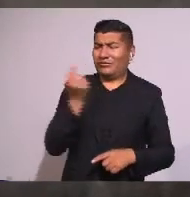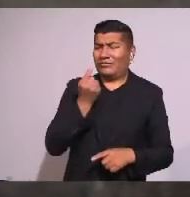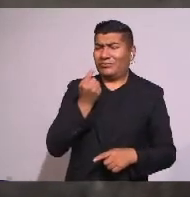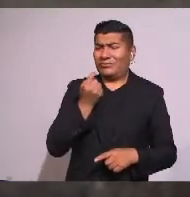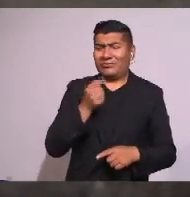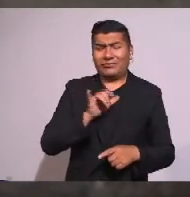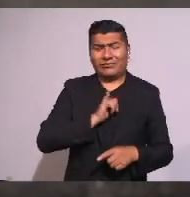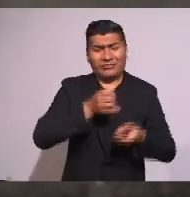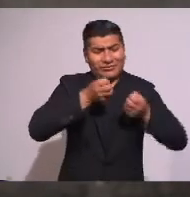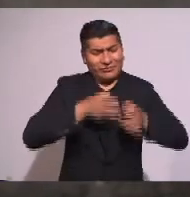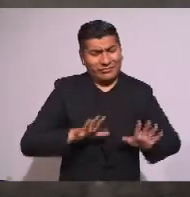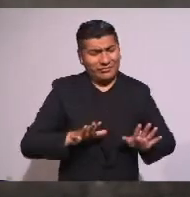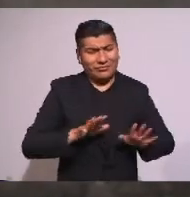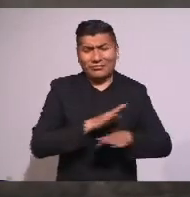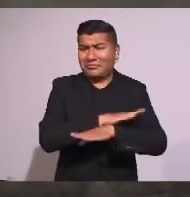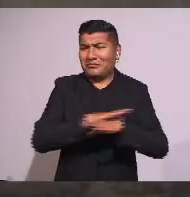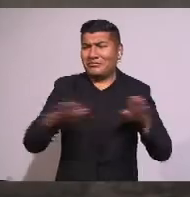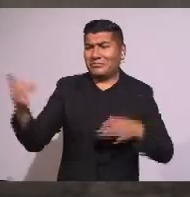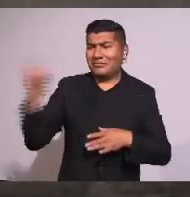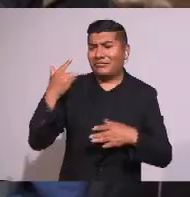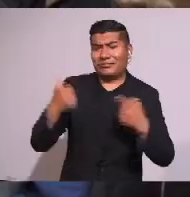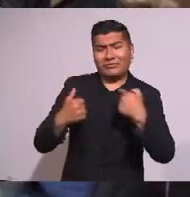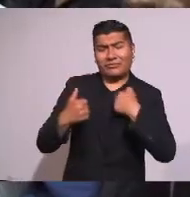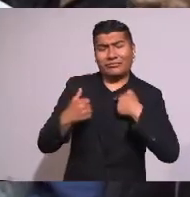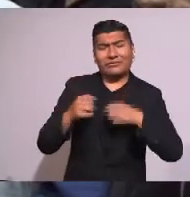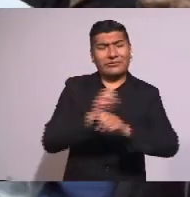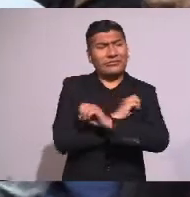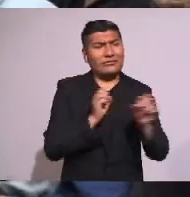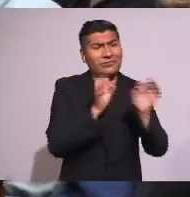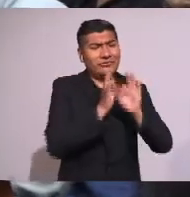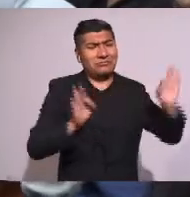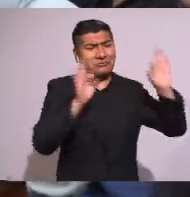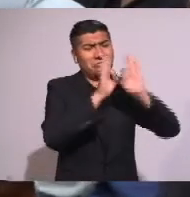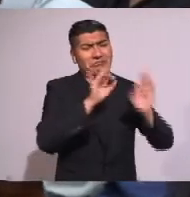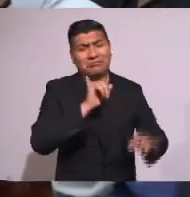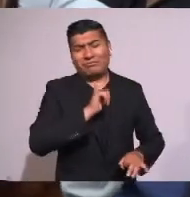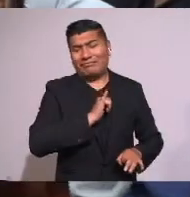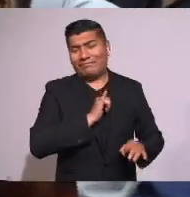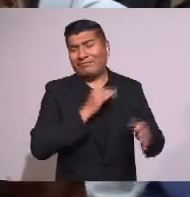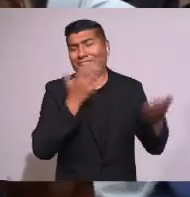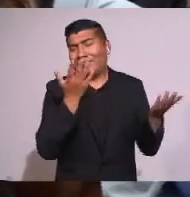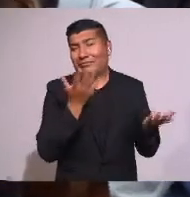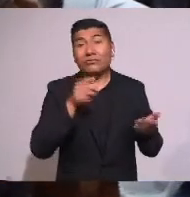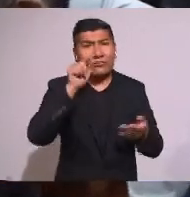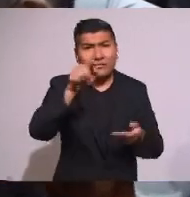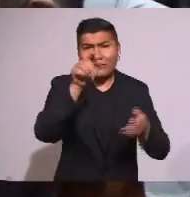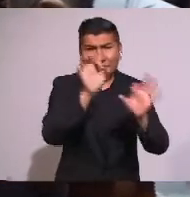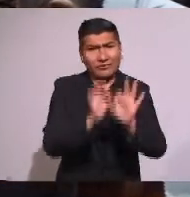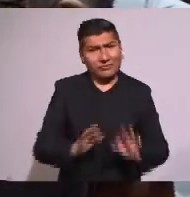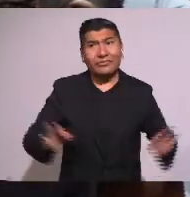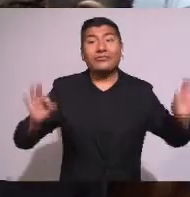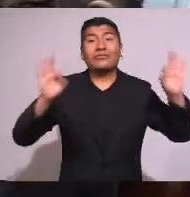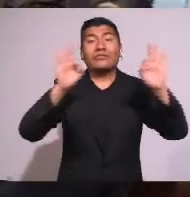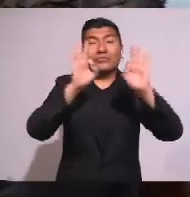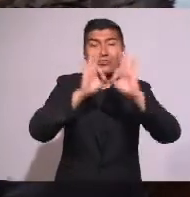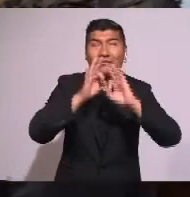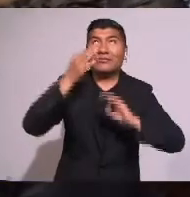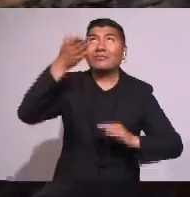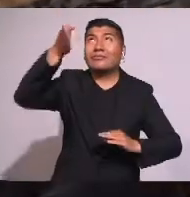no valgo, nadie me quiere, a nadie importo. Importas al